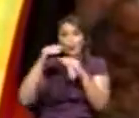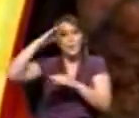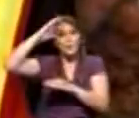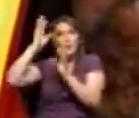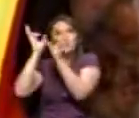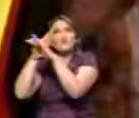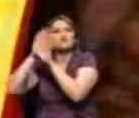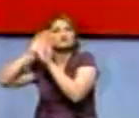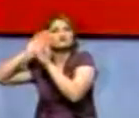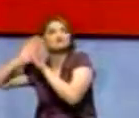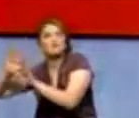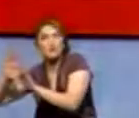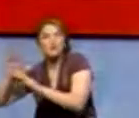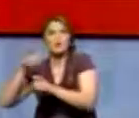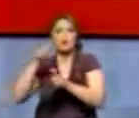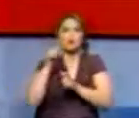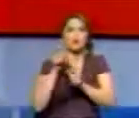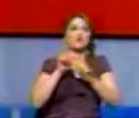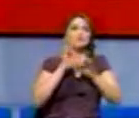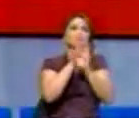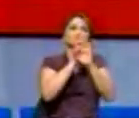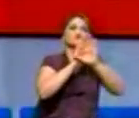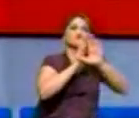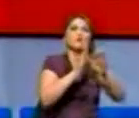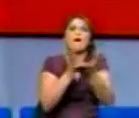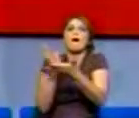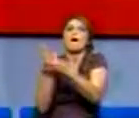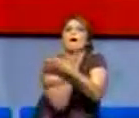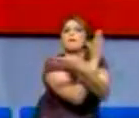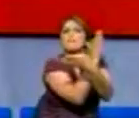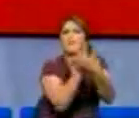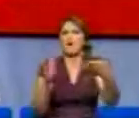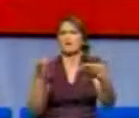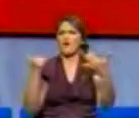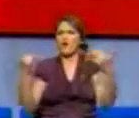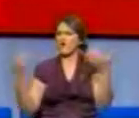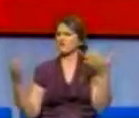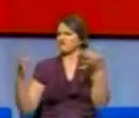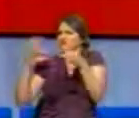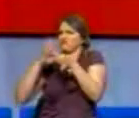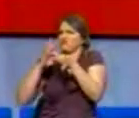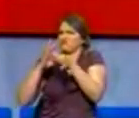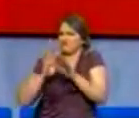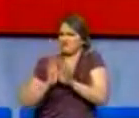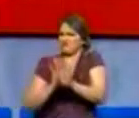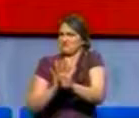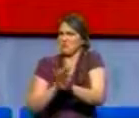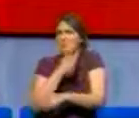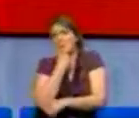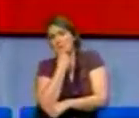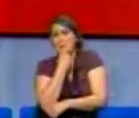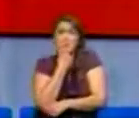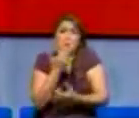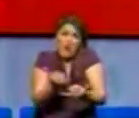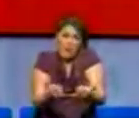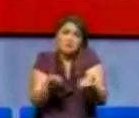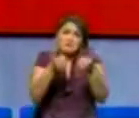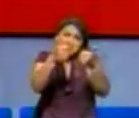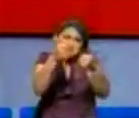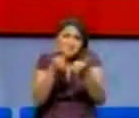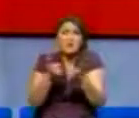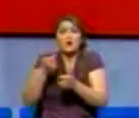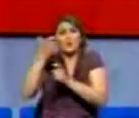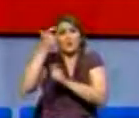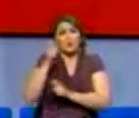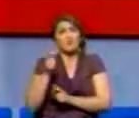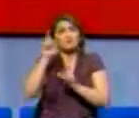como medida disuasiva. Ahora no critico que estén cumpliendo una labor que siempre han hecho, control de armas. Eso es